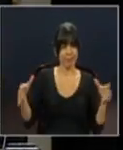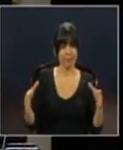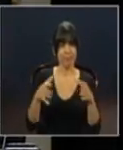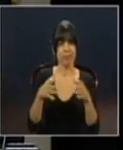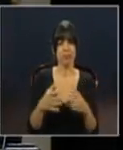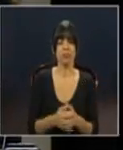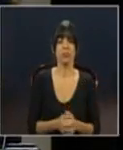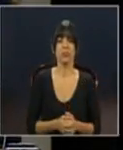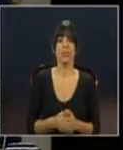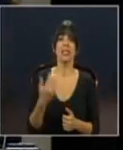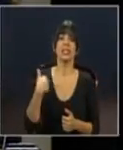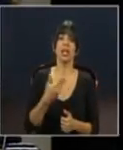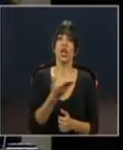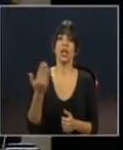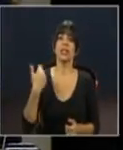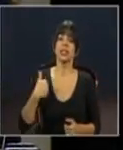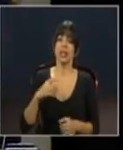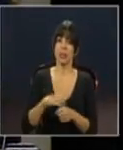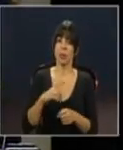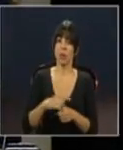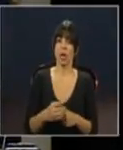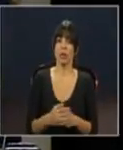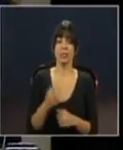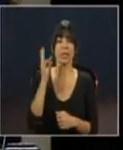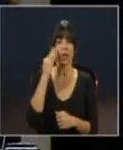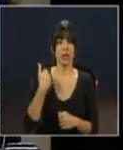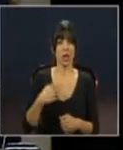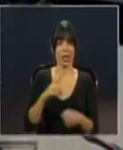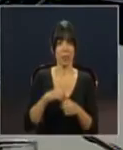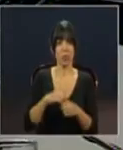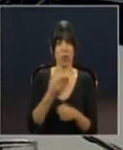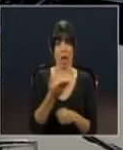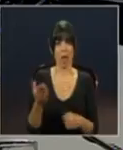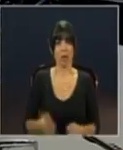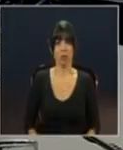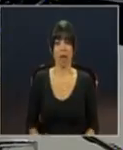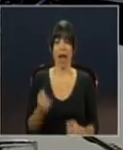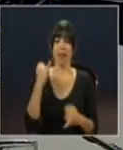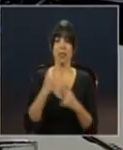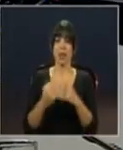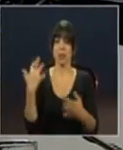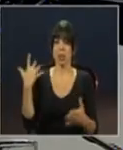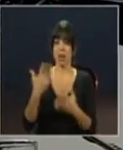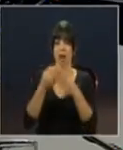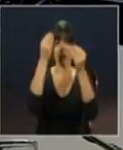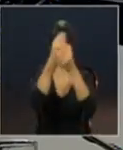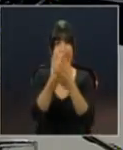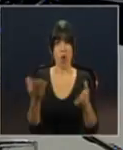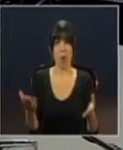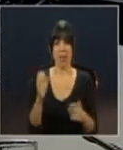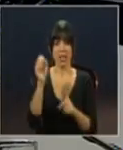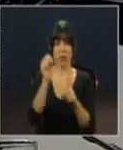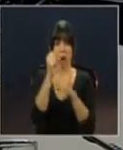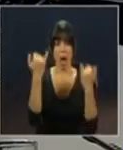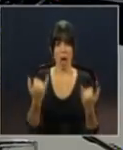Señoras diputadas, señores diputados, al finalizar este informe sobre el Estado de la